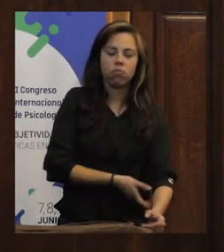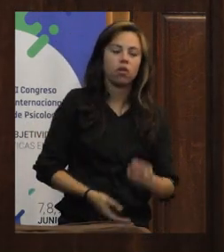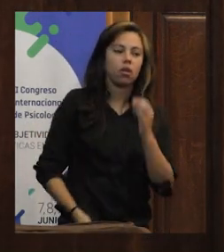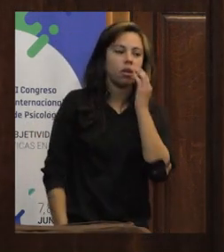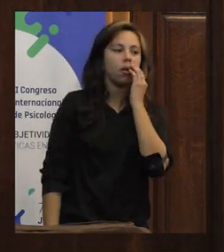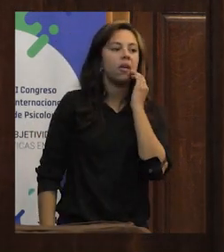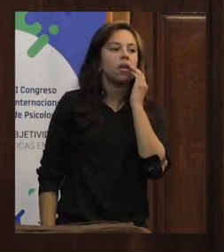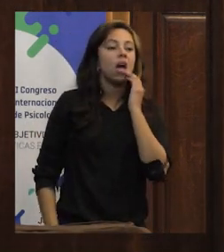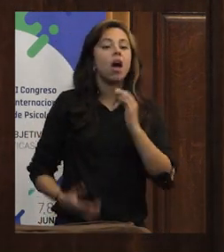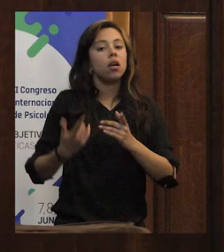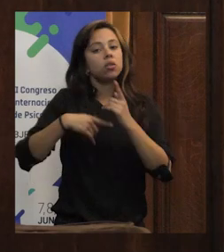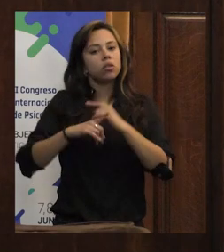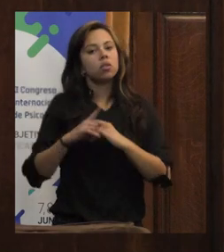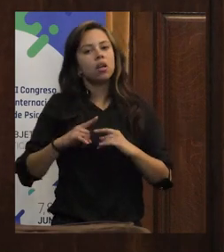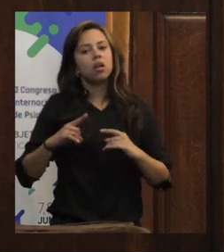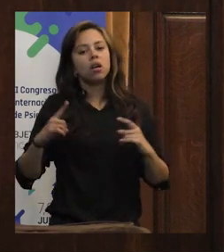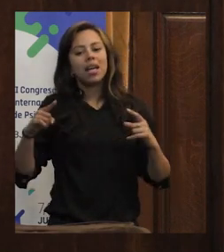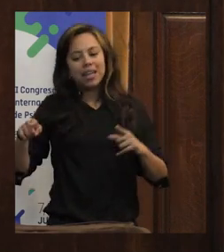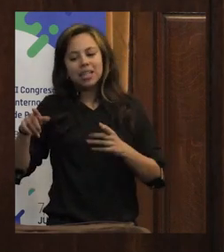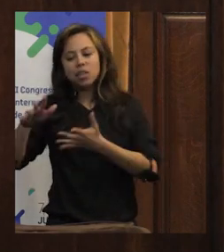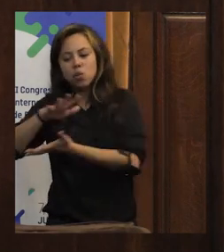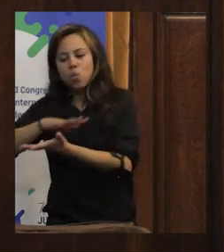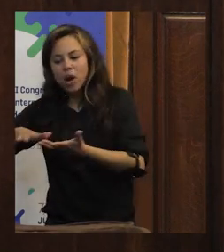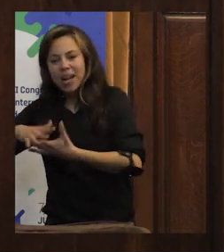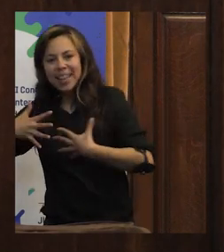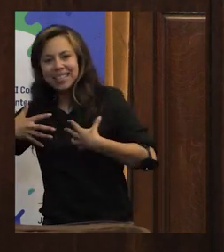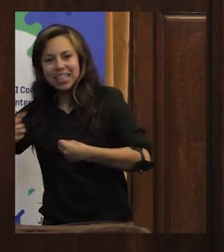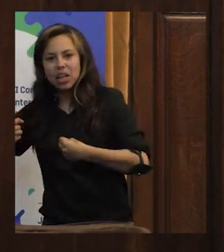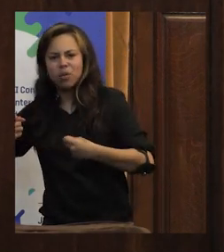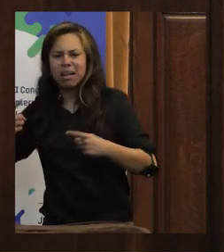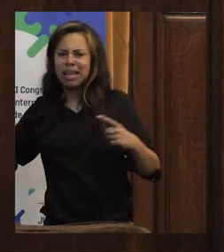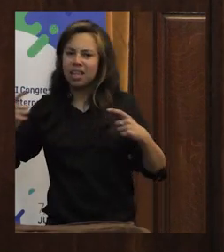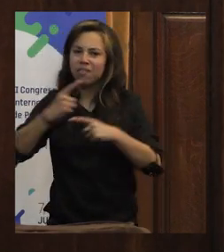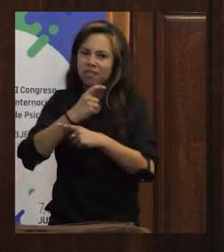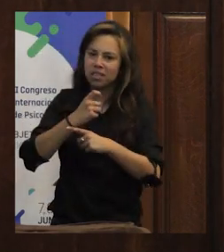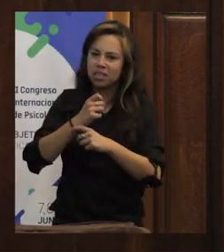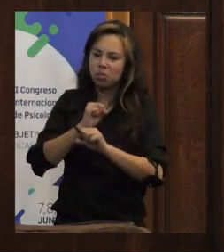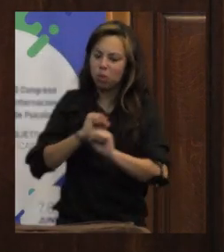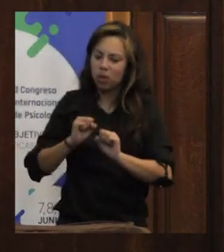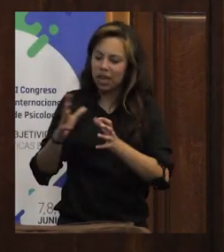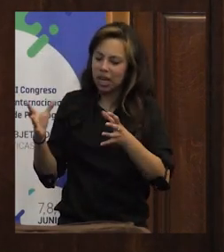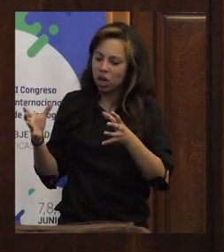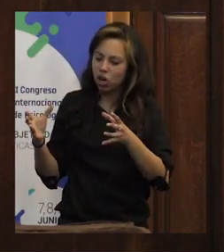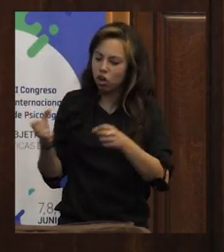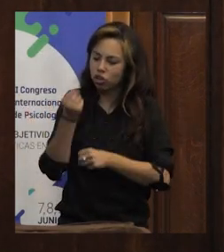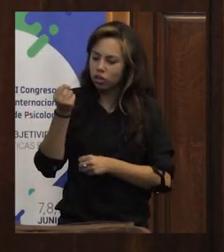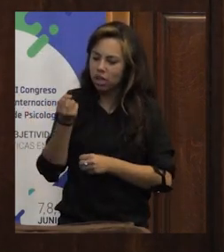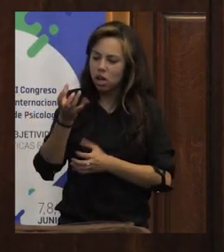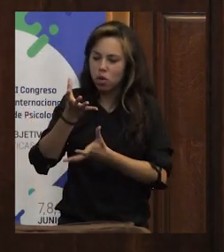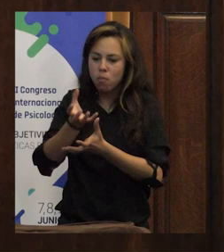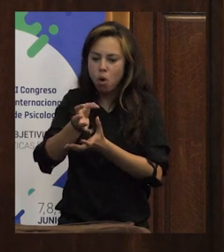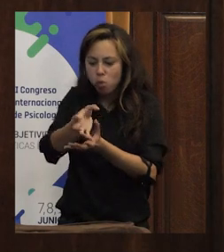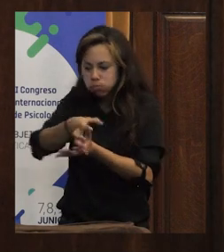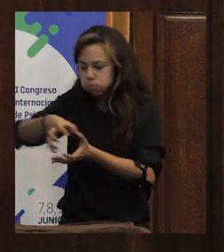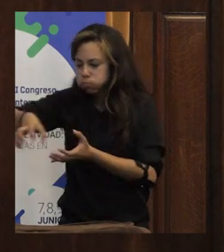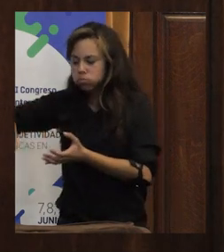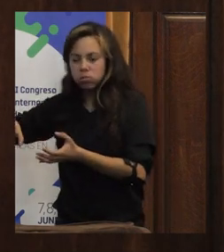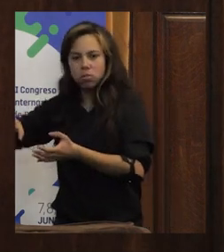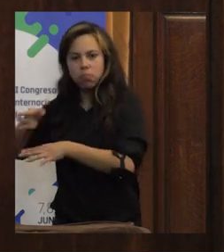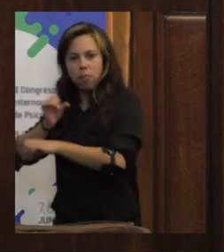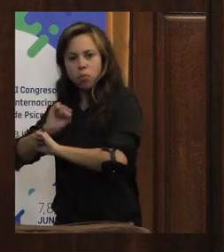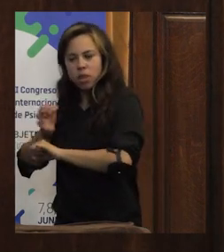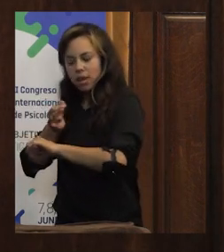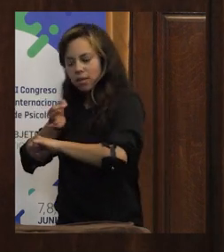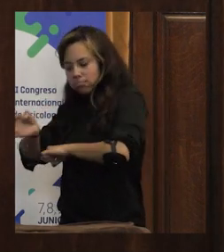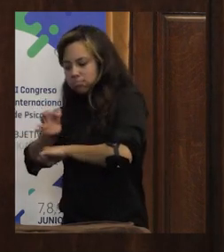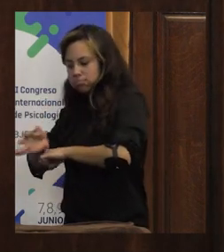muitas vezes é difícil de encontrar espaços e encontrar a possibilidade de